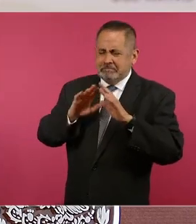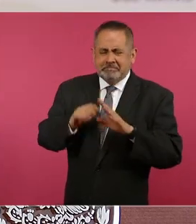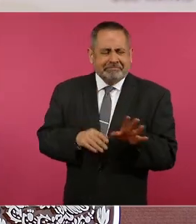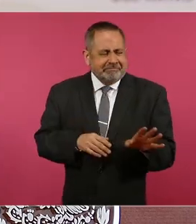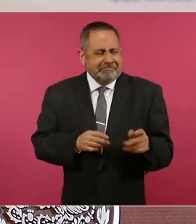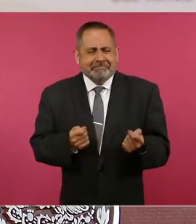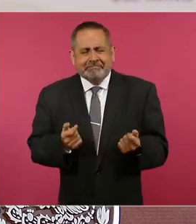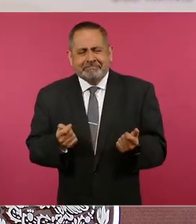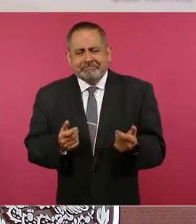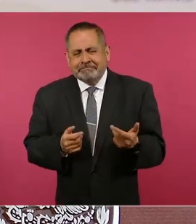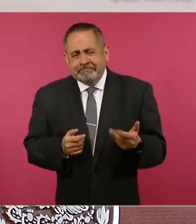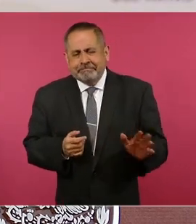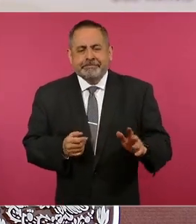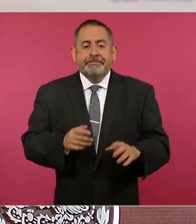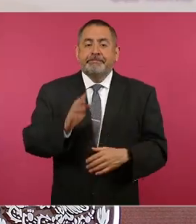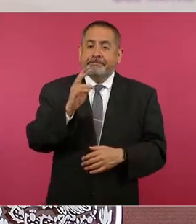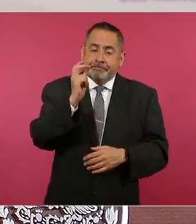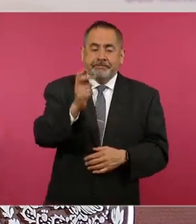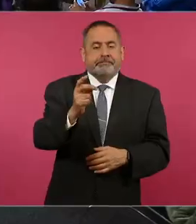entonces